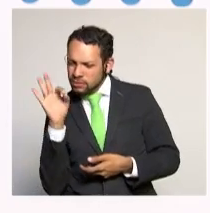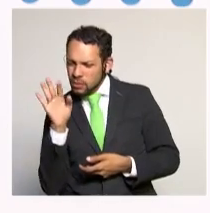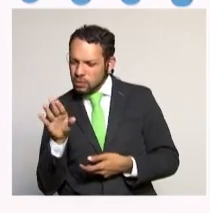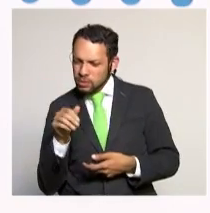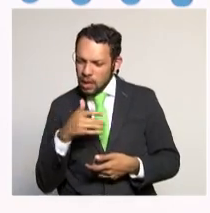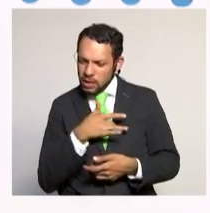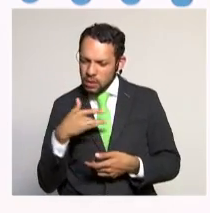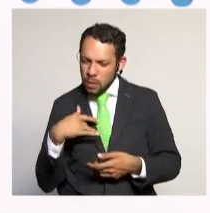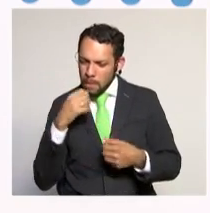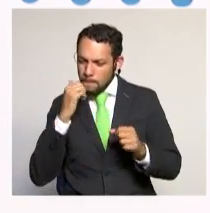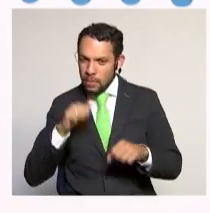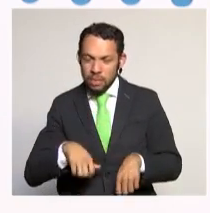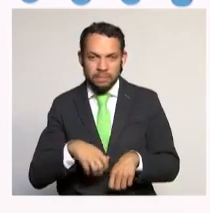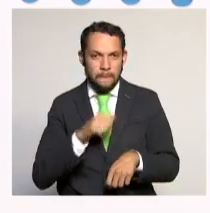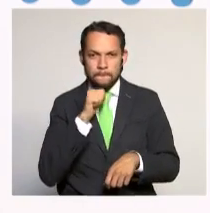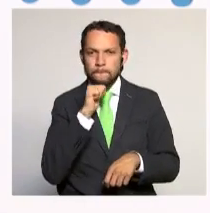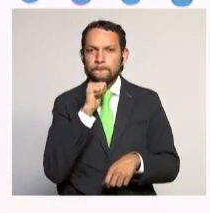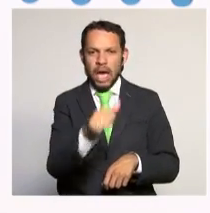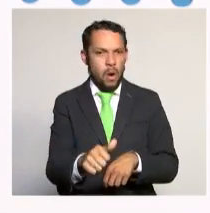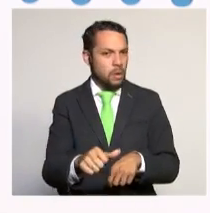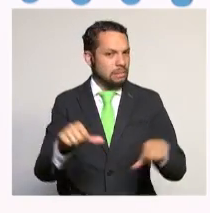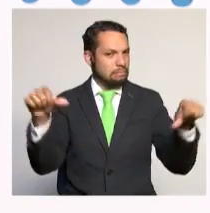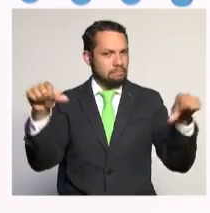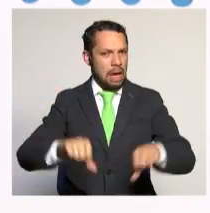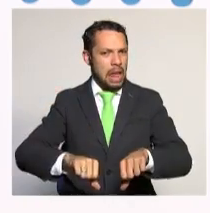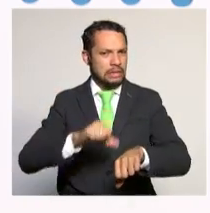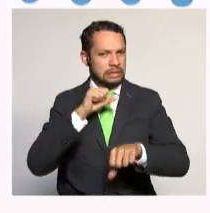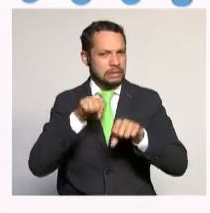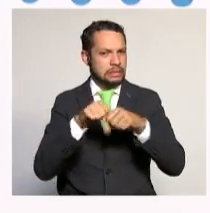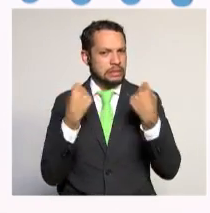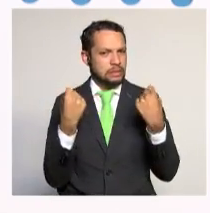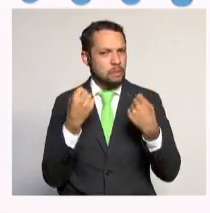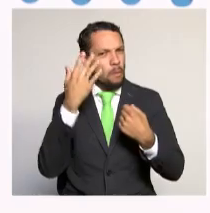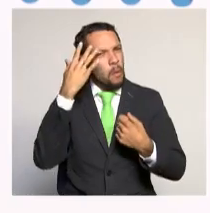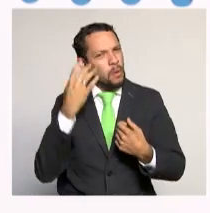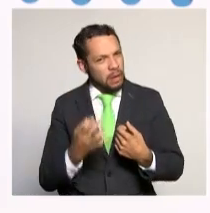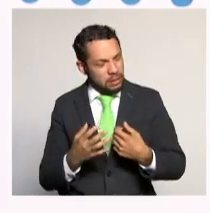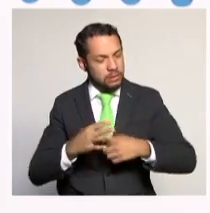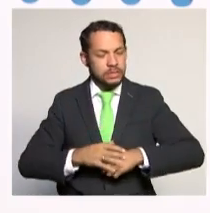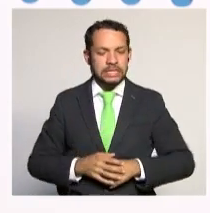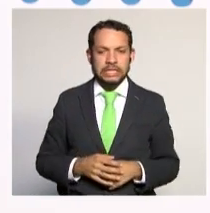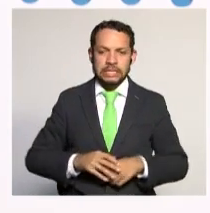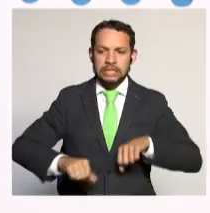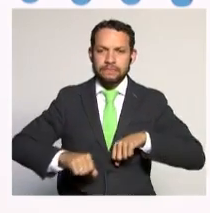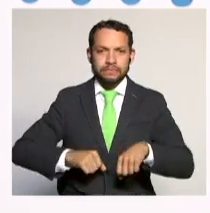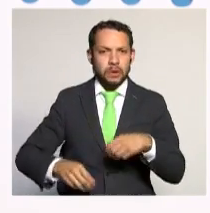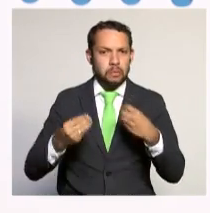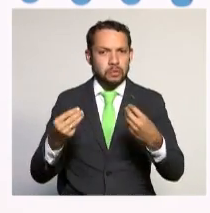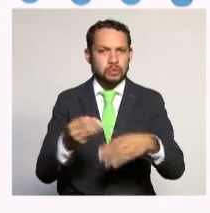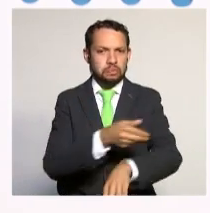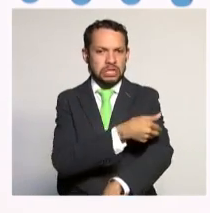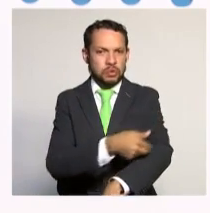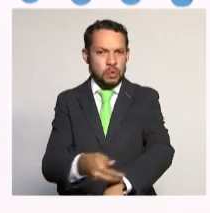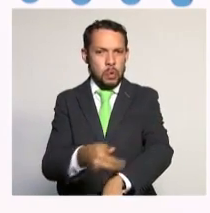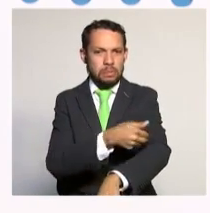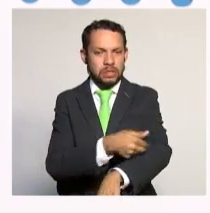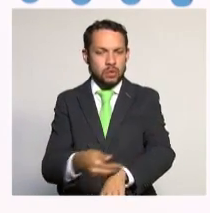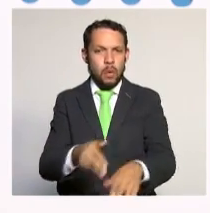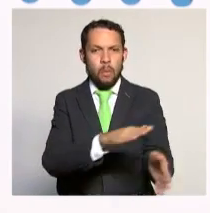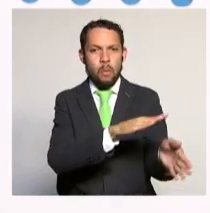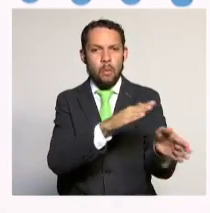Alzheimer, pues los resultados fueron desastrosos, no hay mejora. Y en parte, ¿por qué? Porque es que son millones de neuronas que se